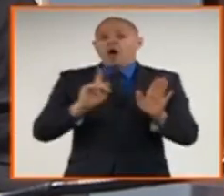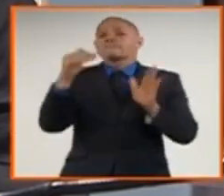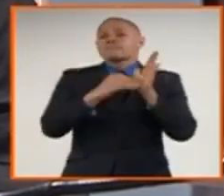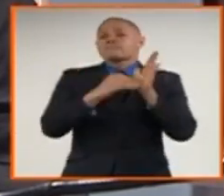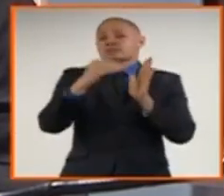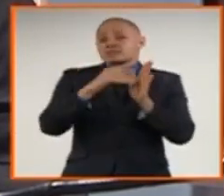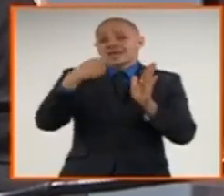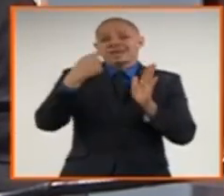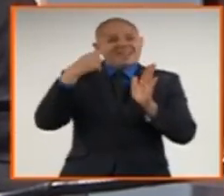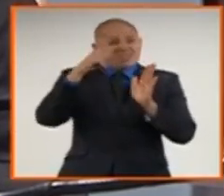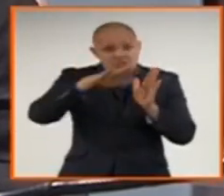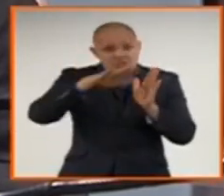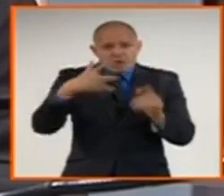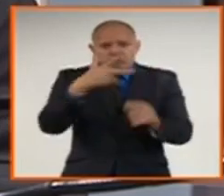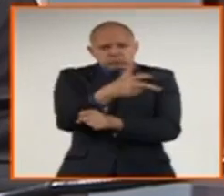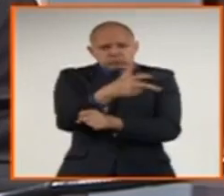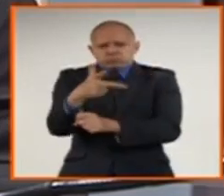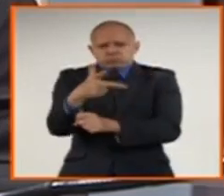que realmente